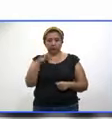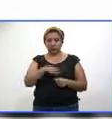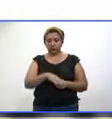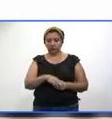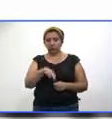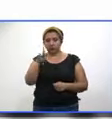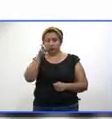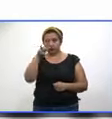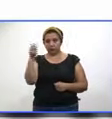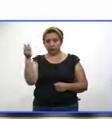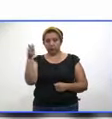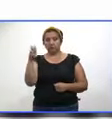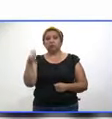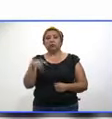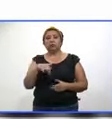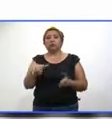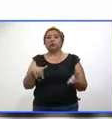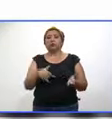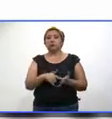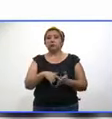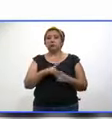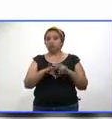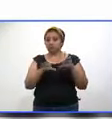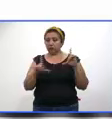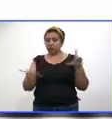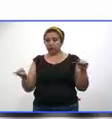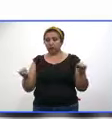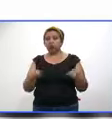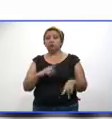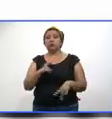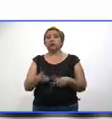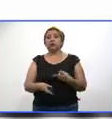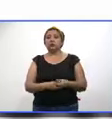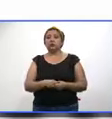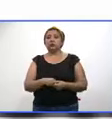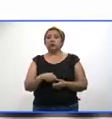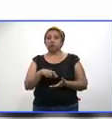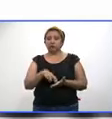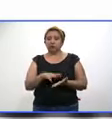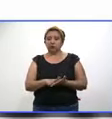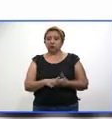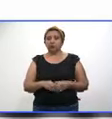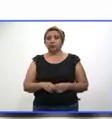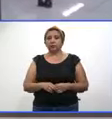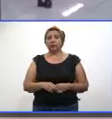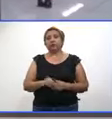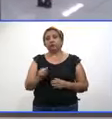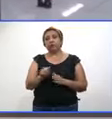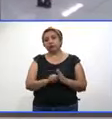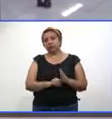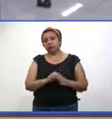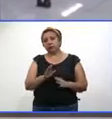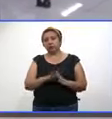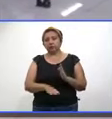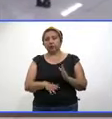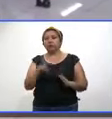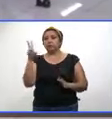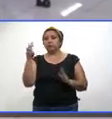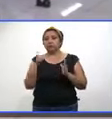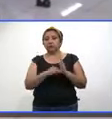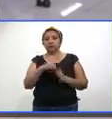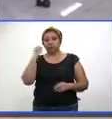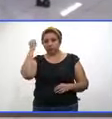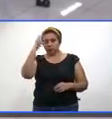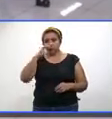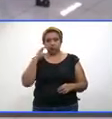los 300 distritos del país. Vamos a inscribir al menos 2.000